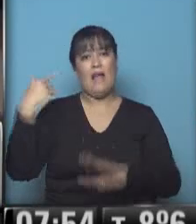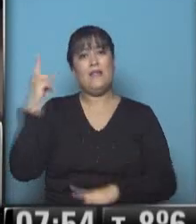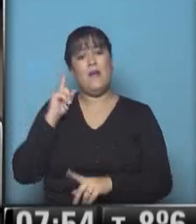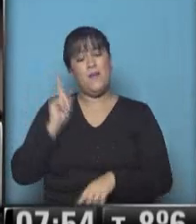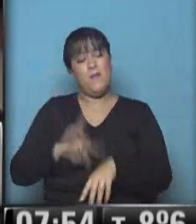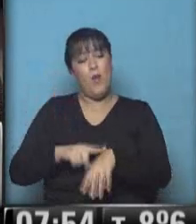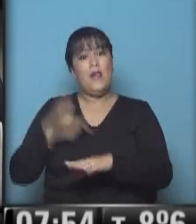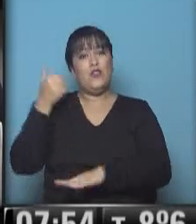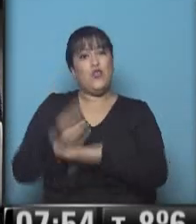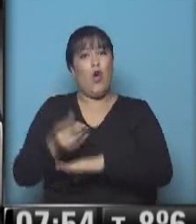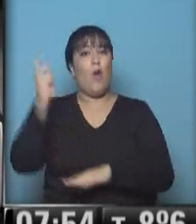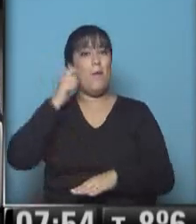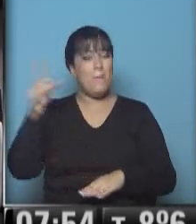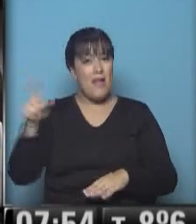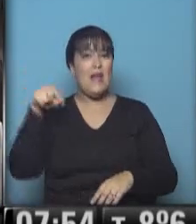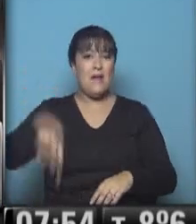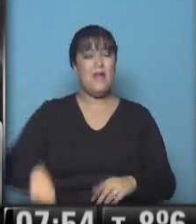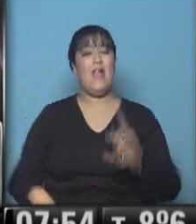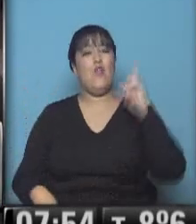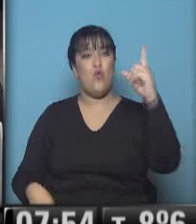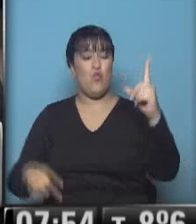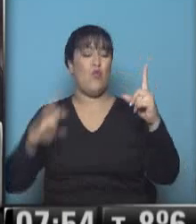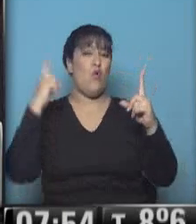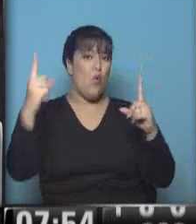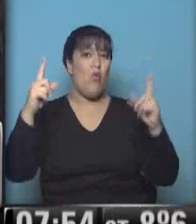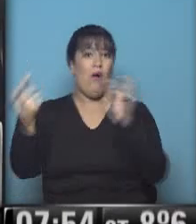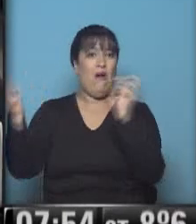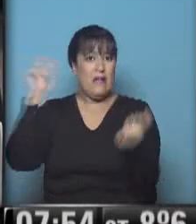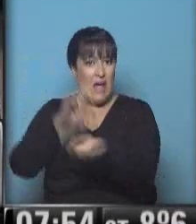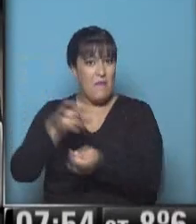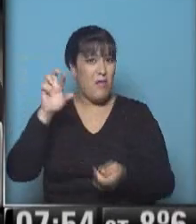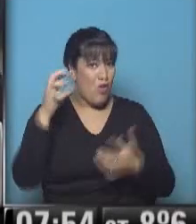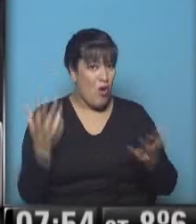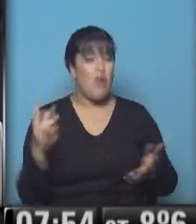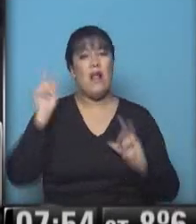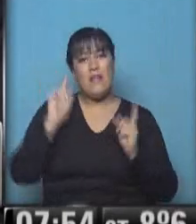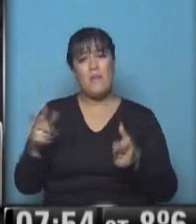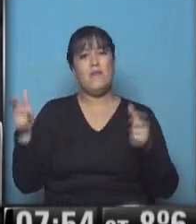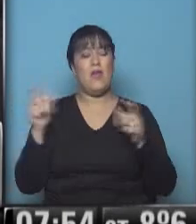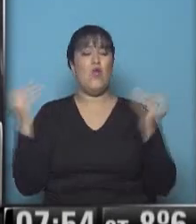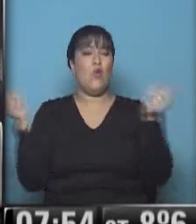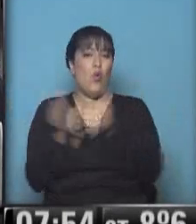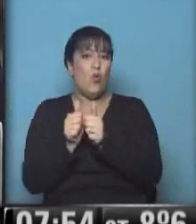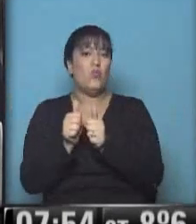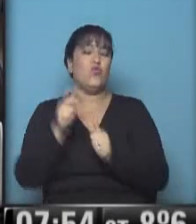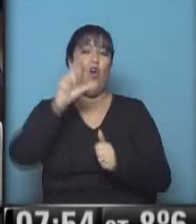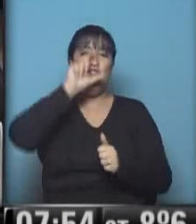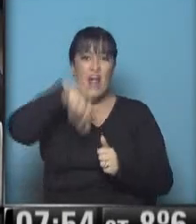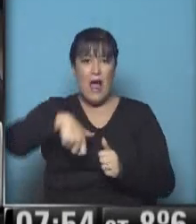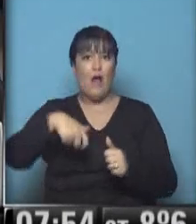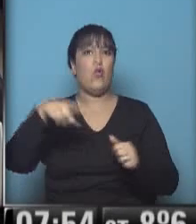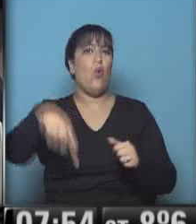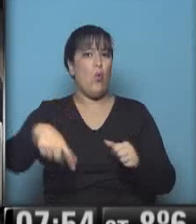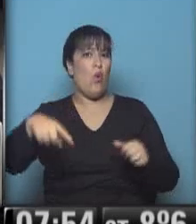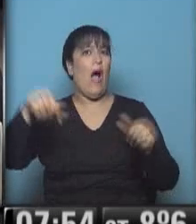elaboró el plan de convertibilidad que con de la rua fue el que hizo el megac y el blindaje que terminaron de hacer explotar